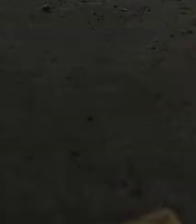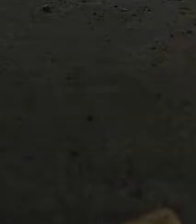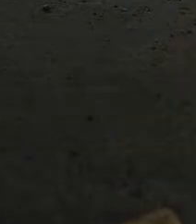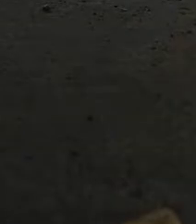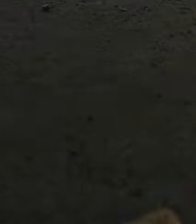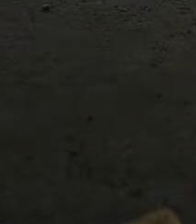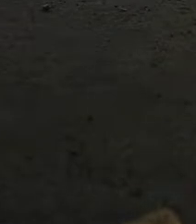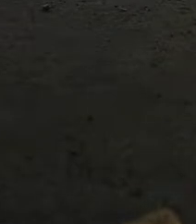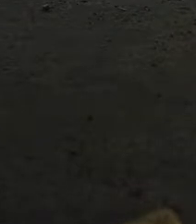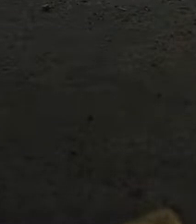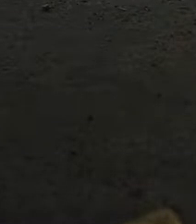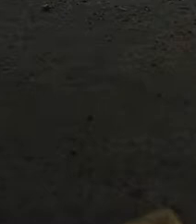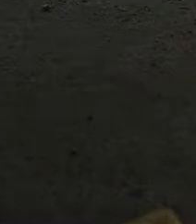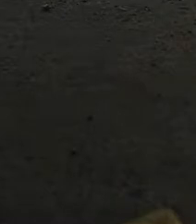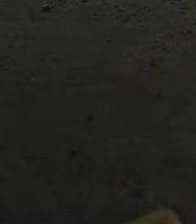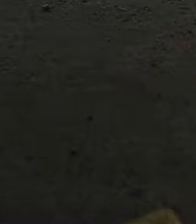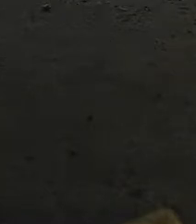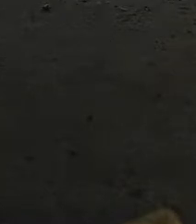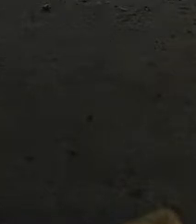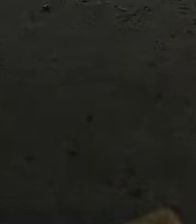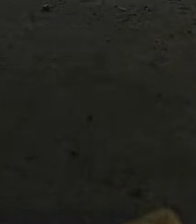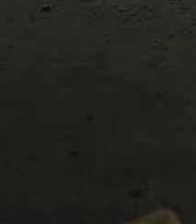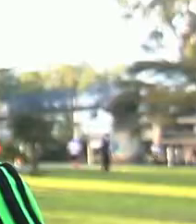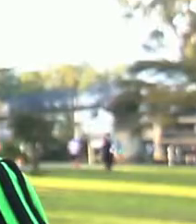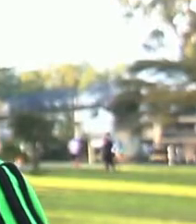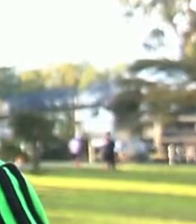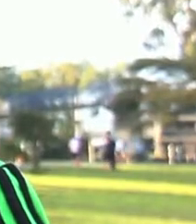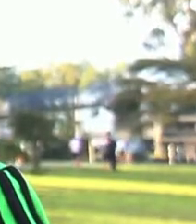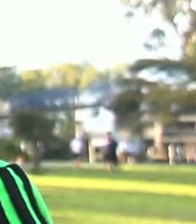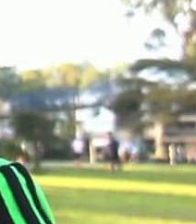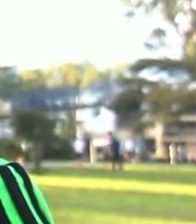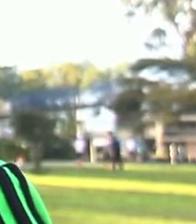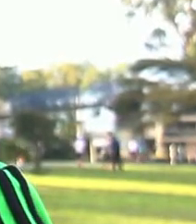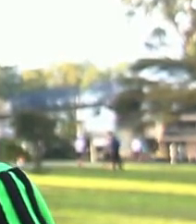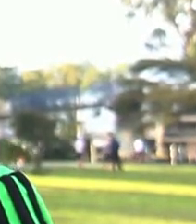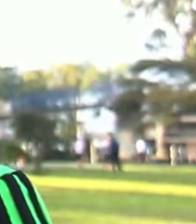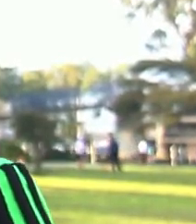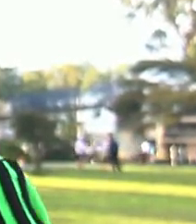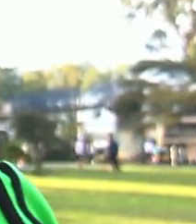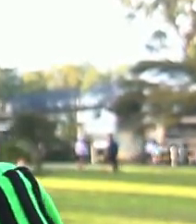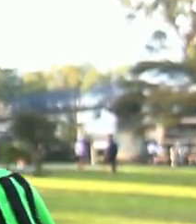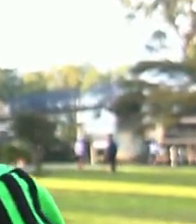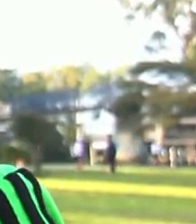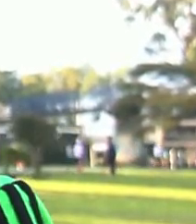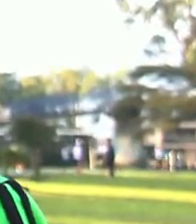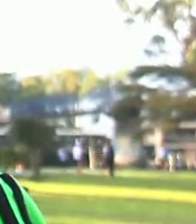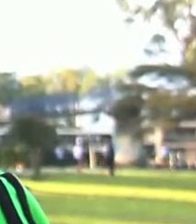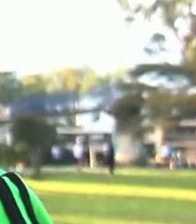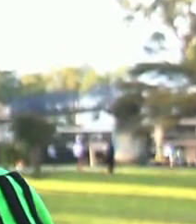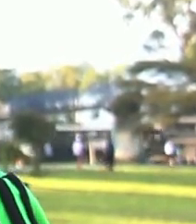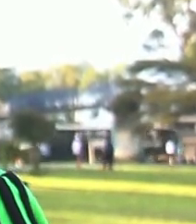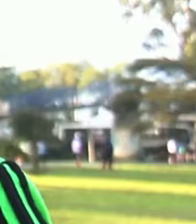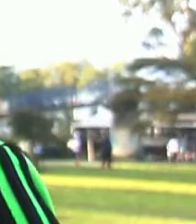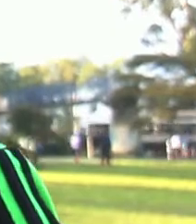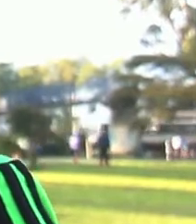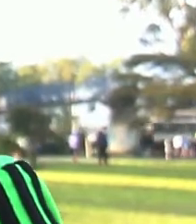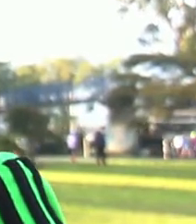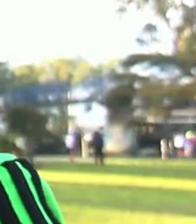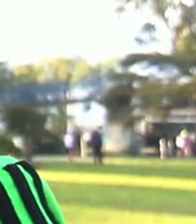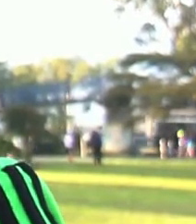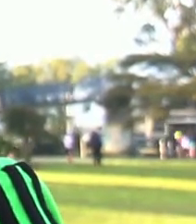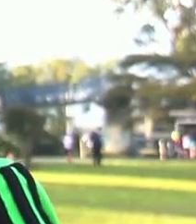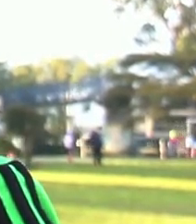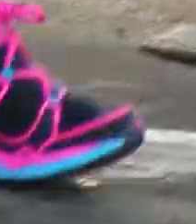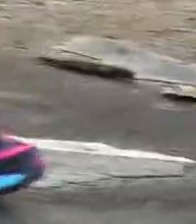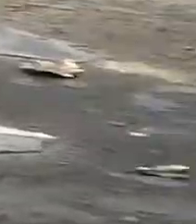general uno ve las cosas, esas cosas al final, que ya van botando el tapón, van cayendo, ella más bien va acelerando, va como una maquinita, nunca para, y así es en la vida,